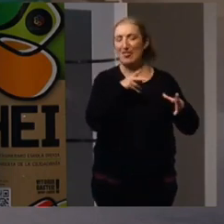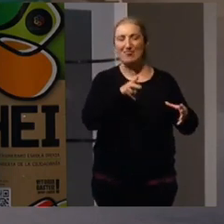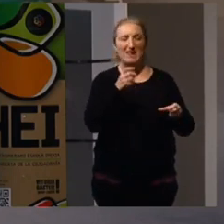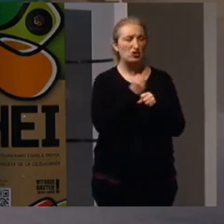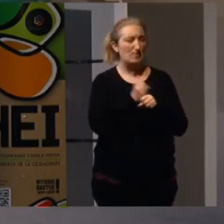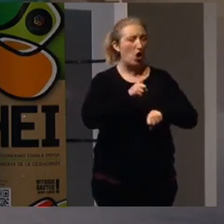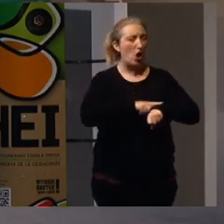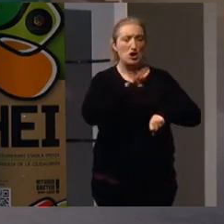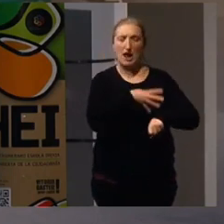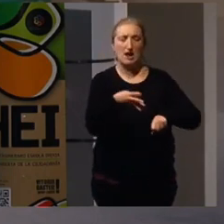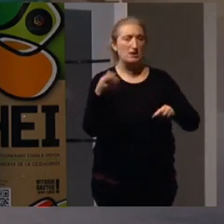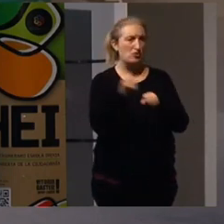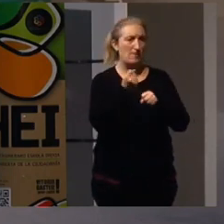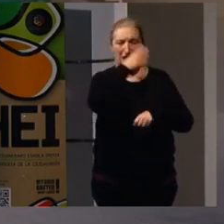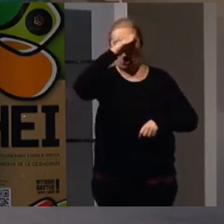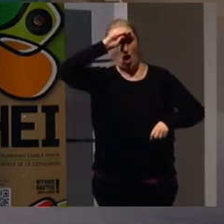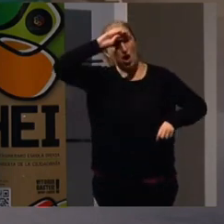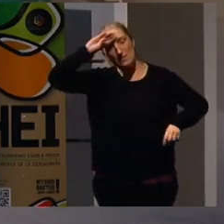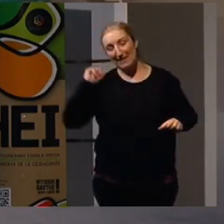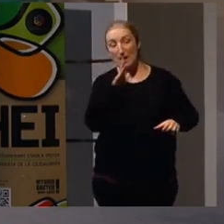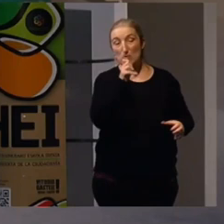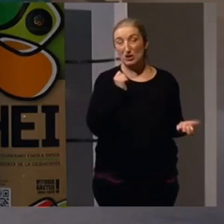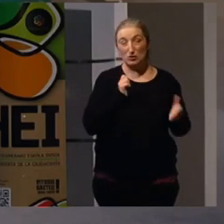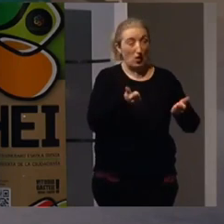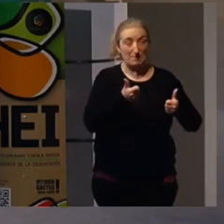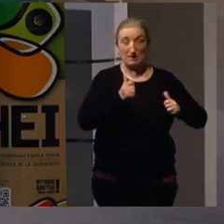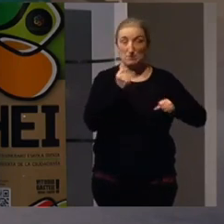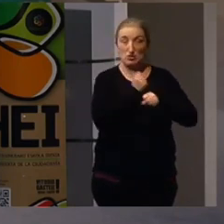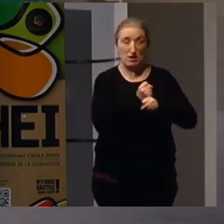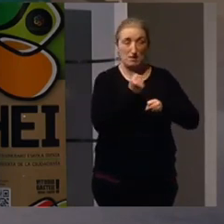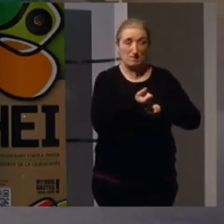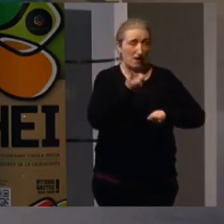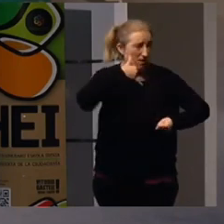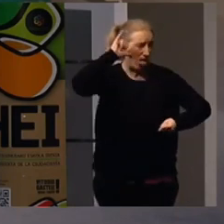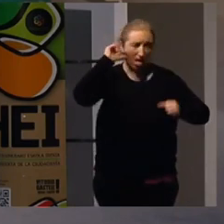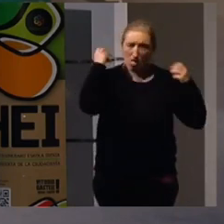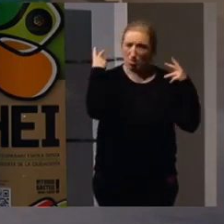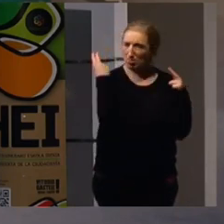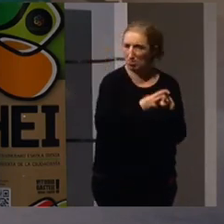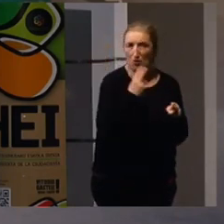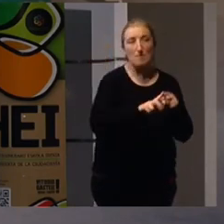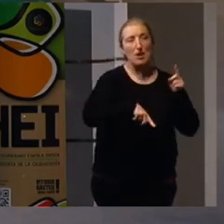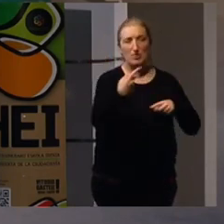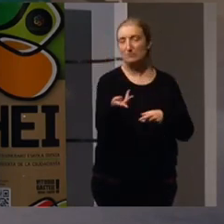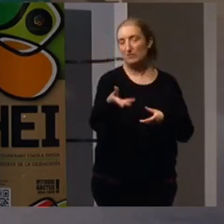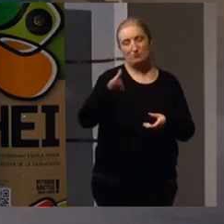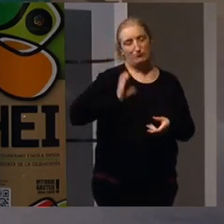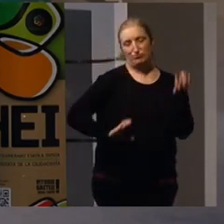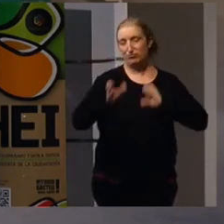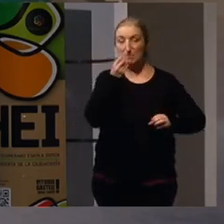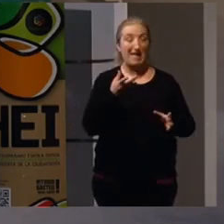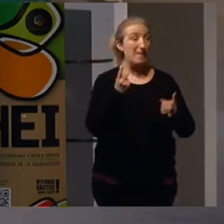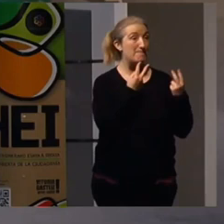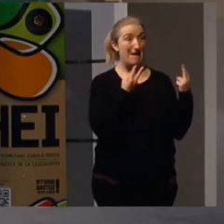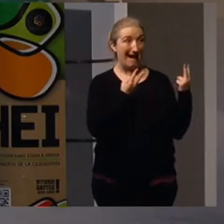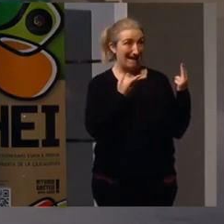laborales, que se olviden de horario laboral, que ahí es una inversión salvaje los primeros años, pero que luego les va a rentar. Les dicen incluso también que si tienen pareja